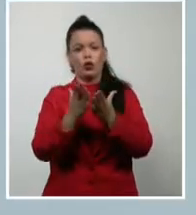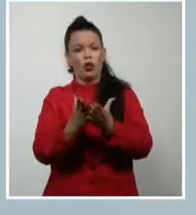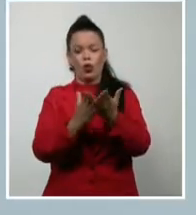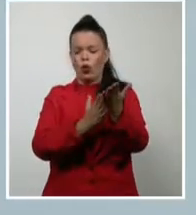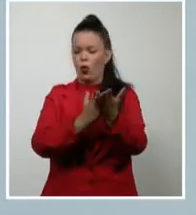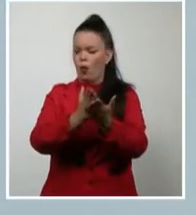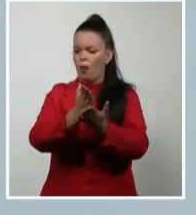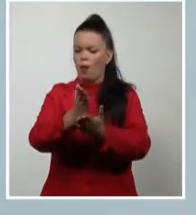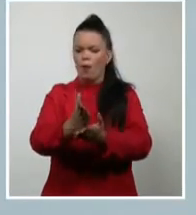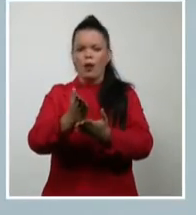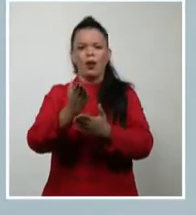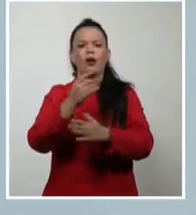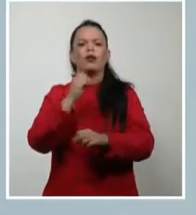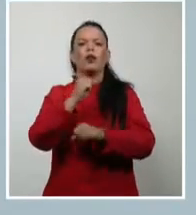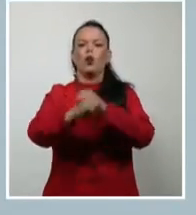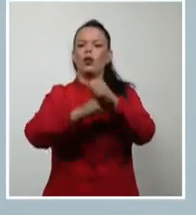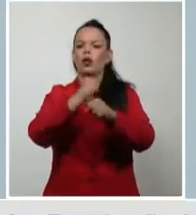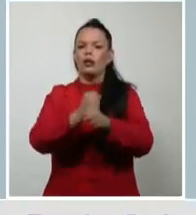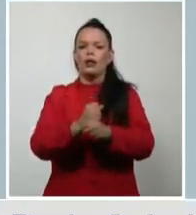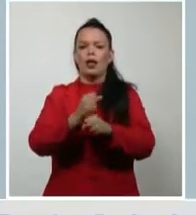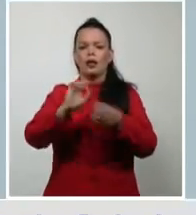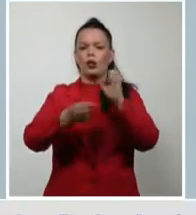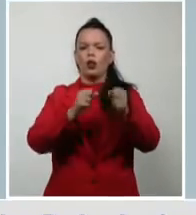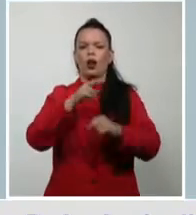principal recurso, que es el recurso agua.